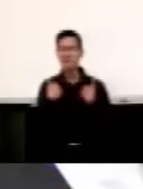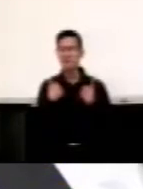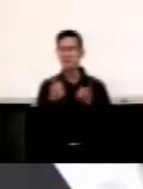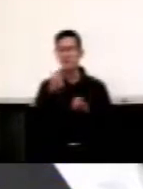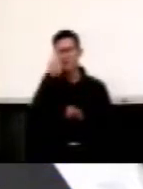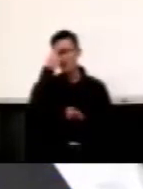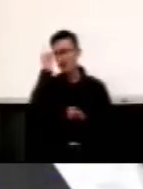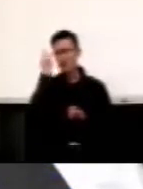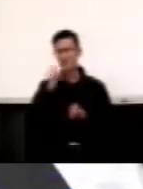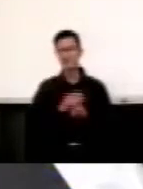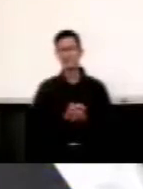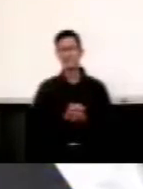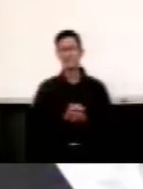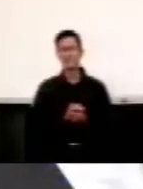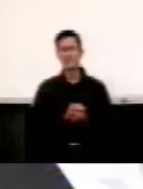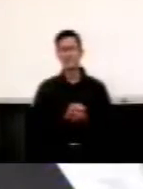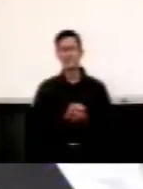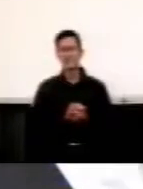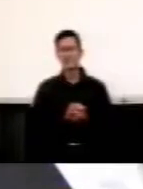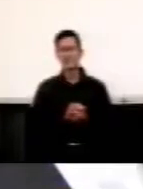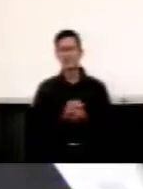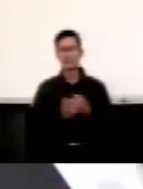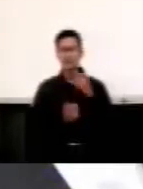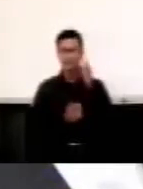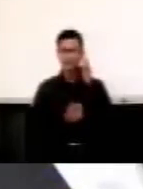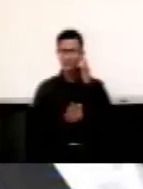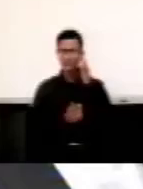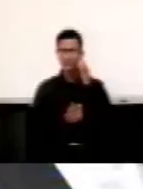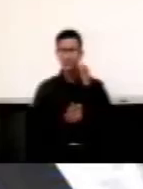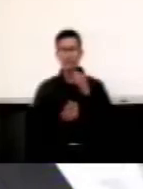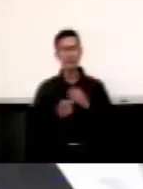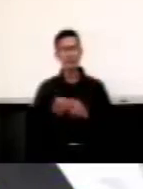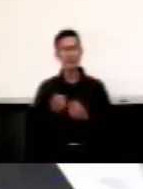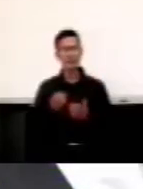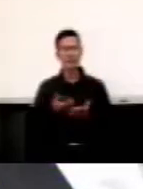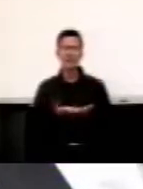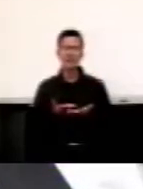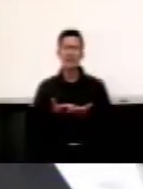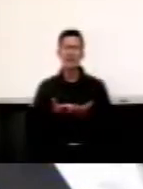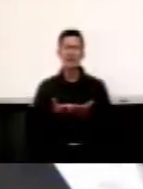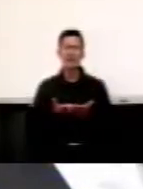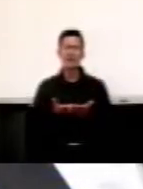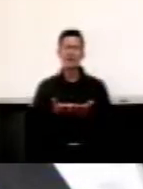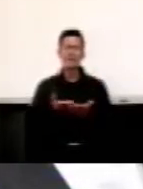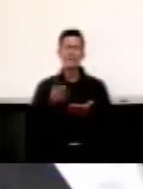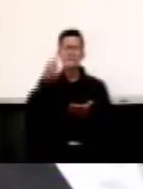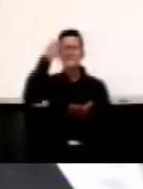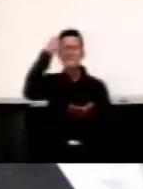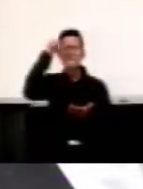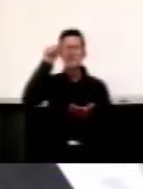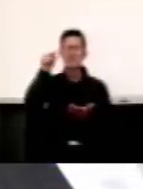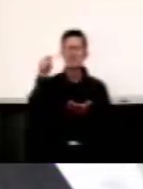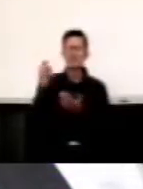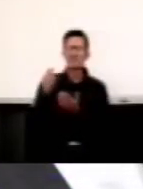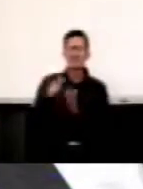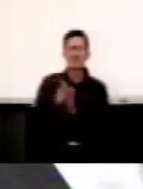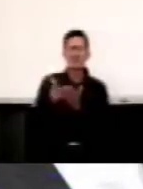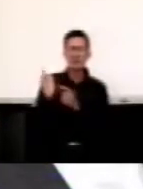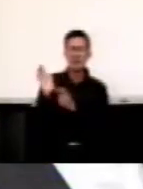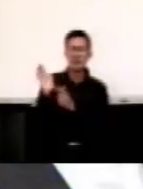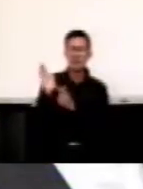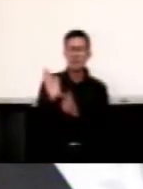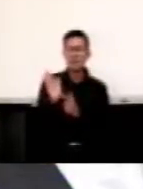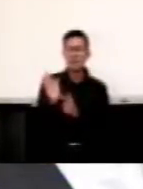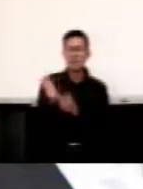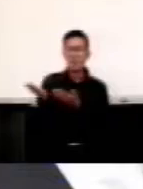cual, lejos de hacer todas estas precisiones técnicas que les comento, lo que hace es aterrizarlo, es tropicalizarlo